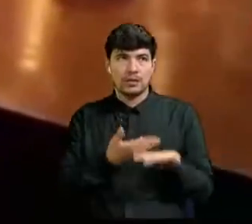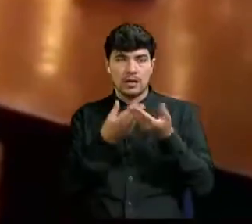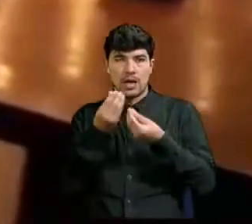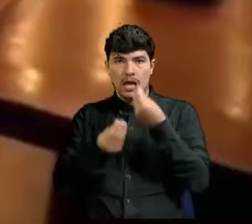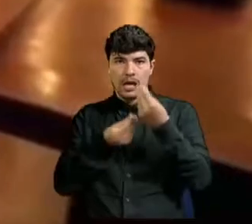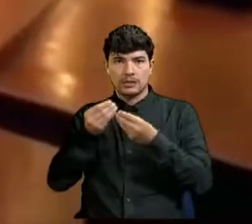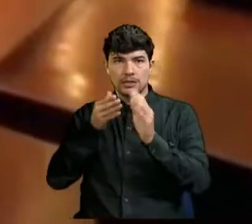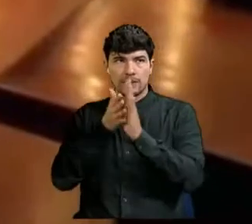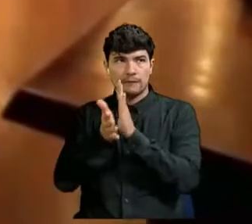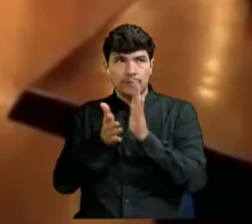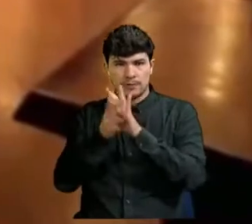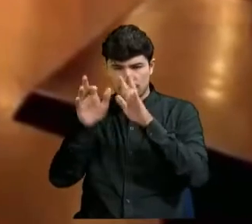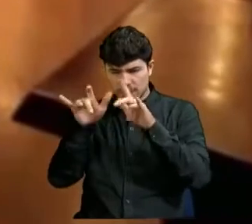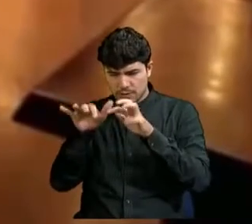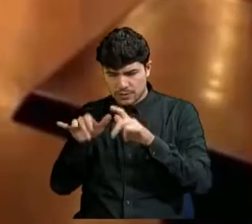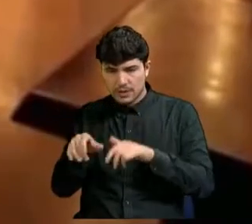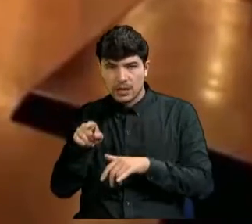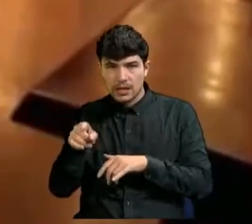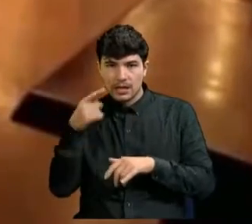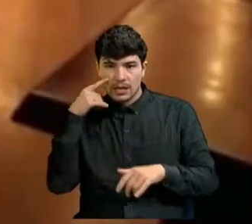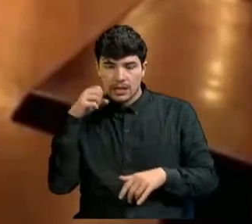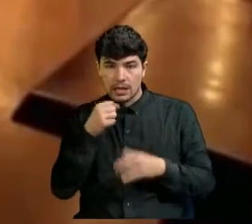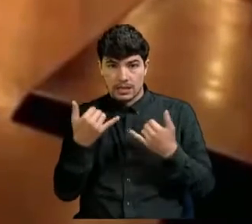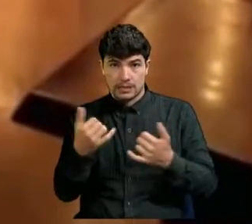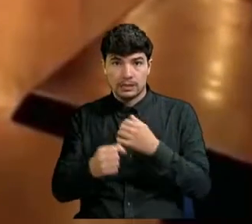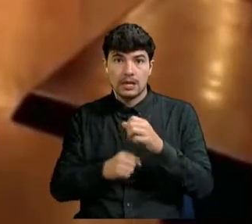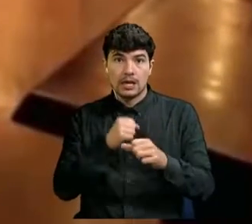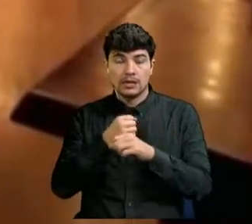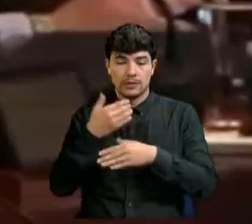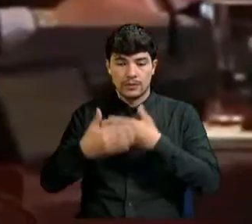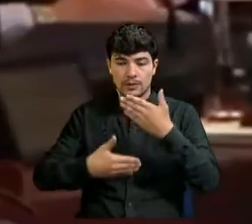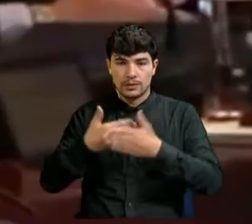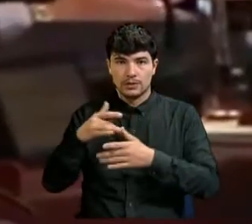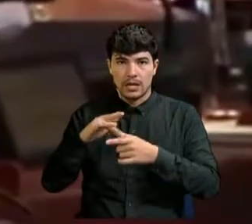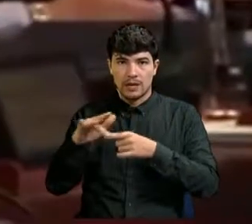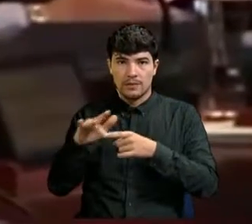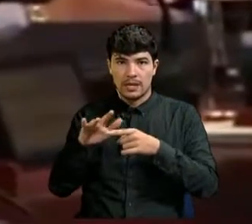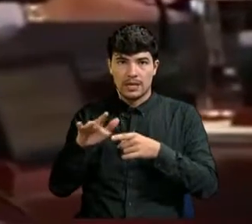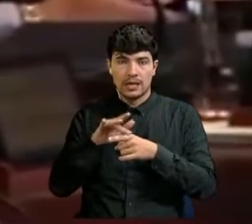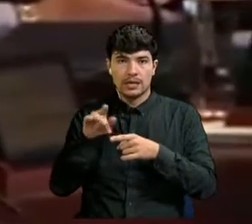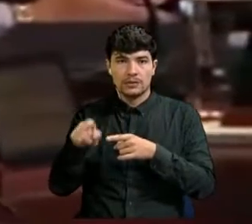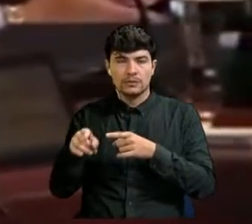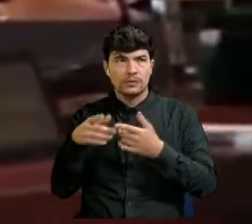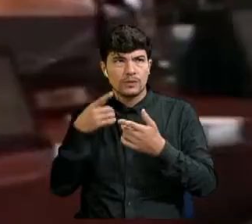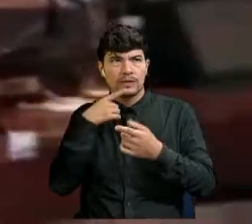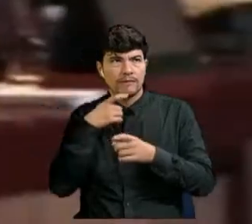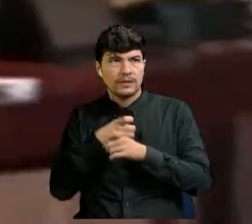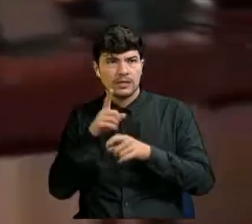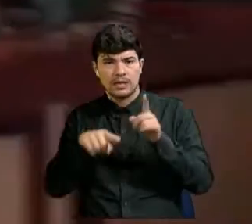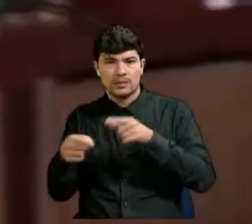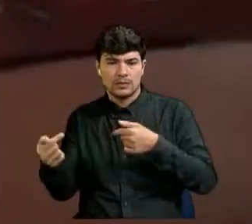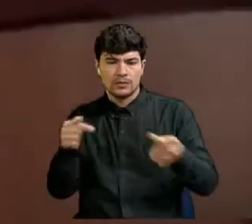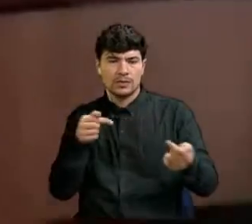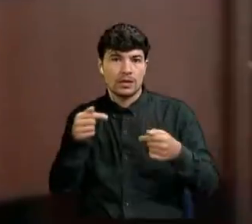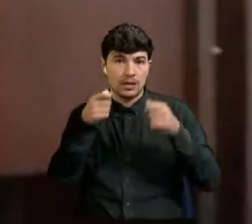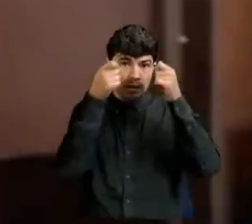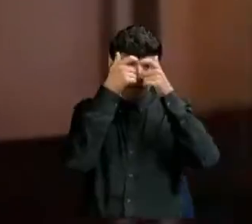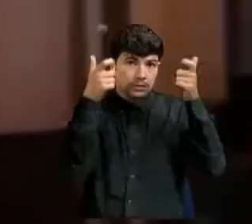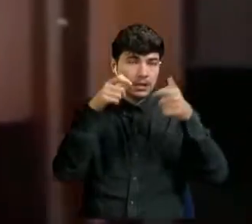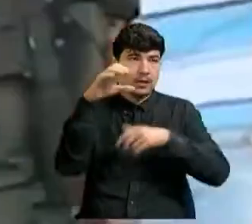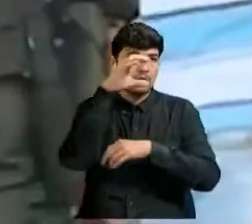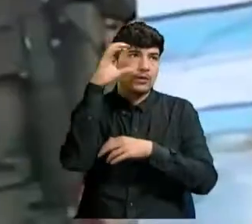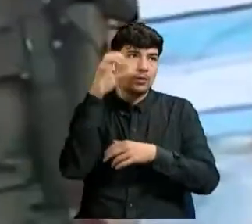informe detallado donde se señala, durante este año el proceso de implementación ha estado marcado por dificultades. El Estado colombiano